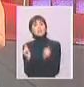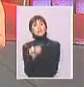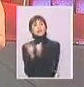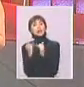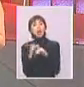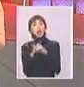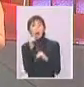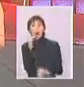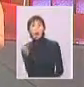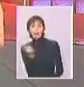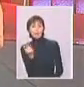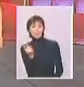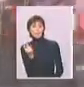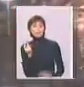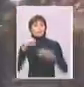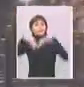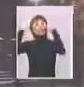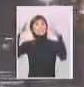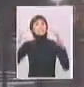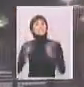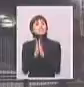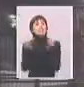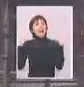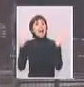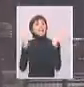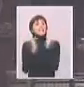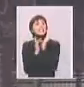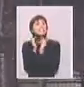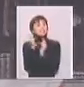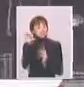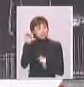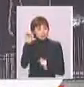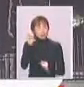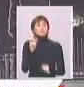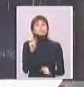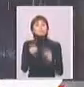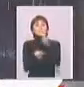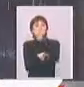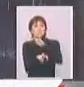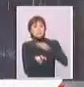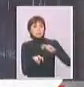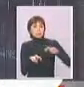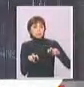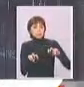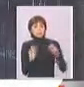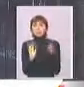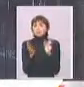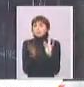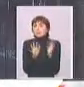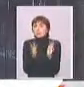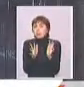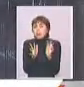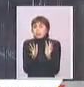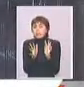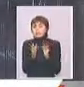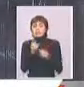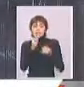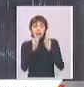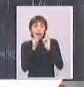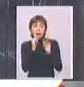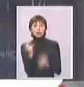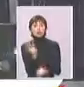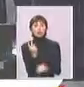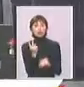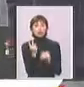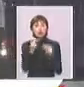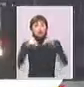a un amigo en el sector del Cerro San Cristóbal cuando, por motivos que aún se investigan y aparentemente bajo la influencia del alcohol, los